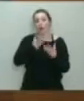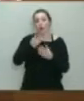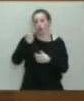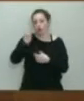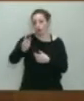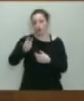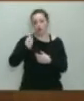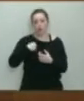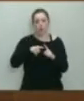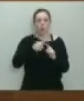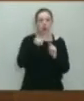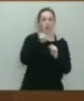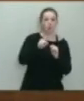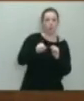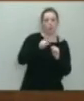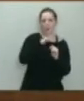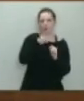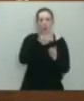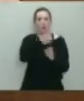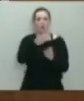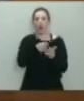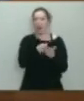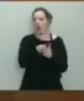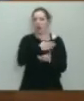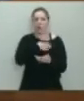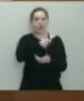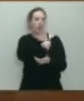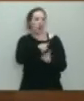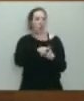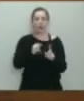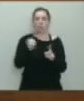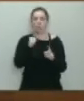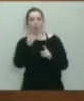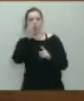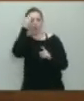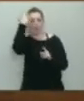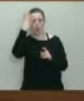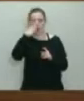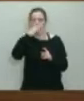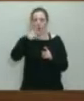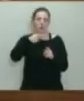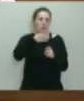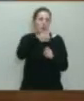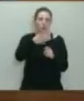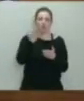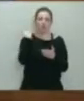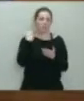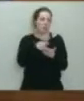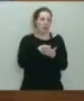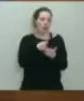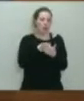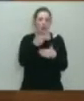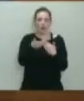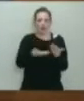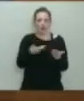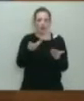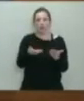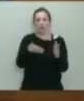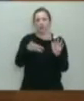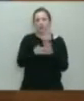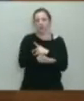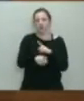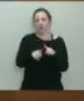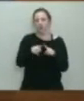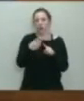la rebeldía al pago de la deuda, digamos, una rebeldía ideológica al pagar las deudas del pasado, en fin, una especie de corte en que